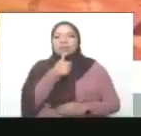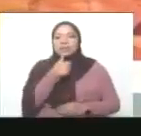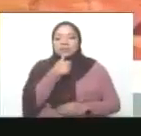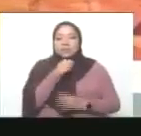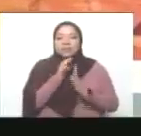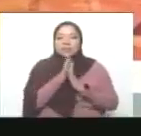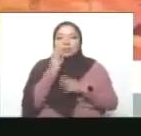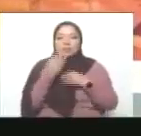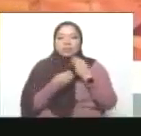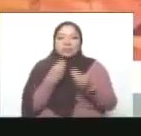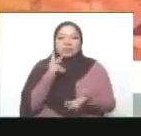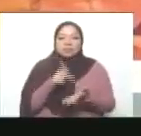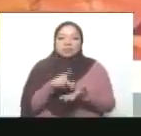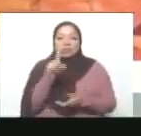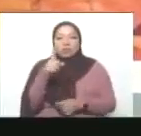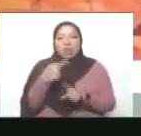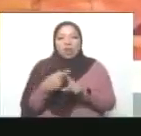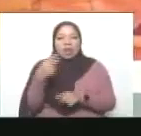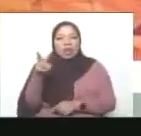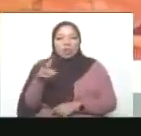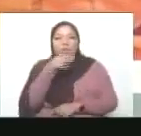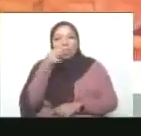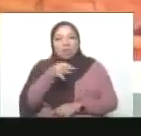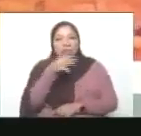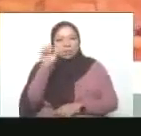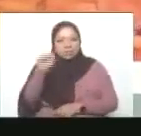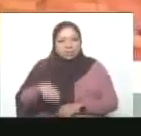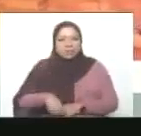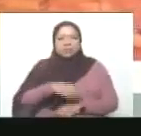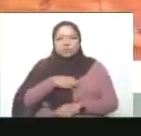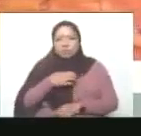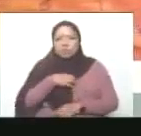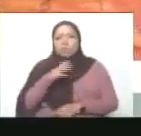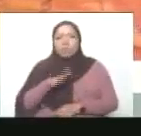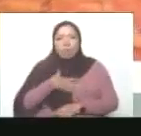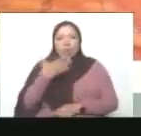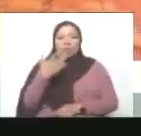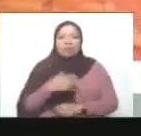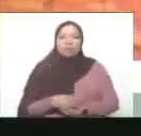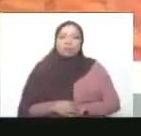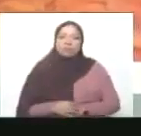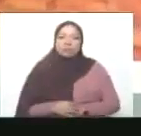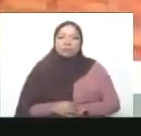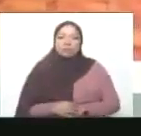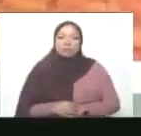o no? A la una, a las dos, a las tres. ¿Sí se puede?